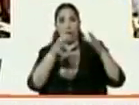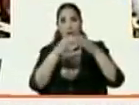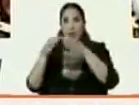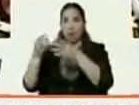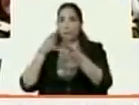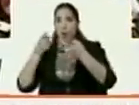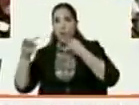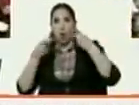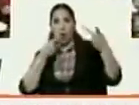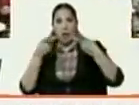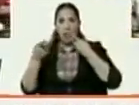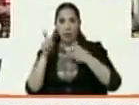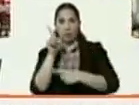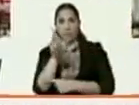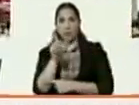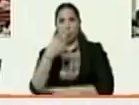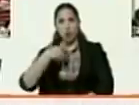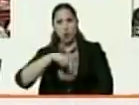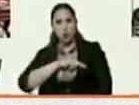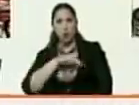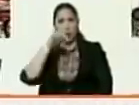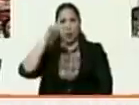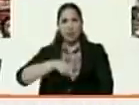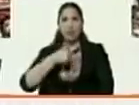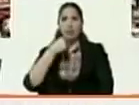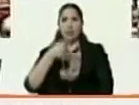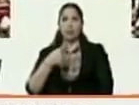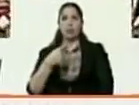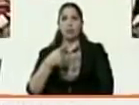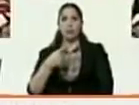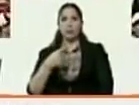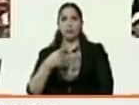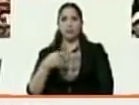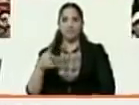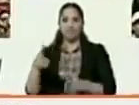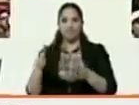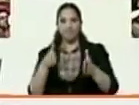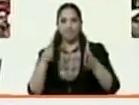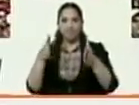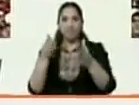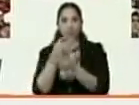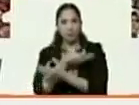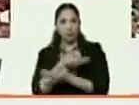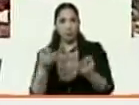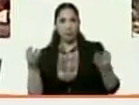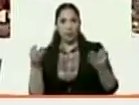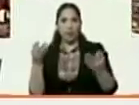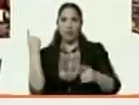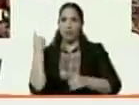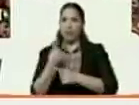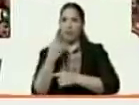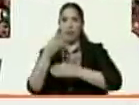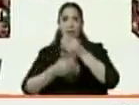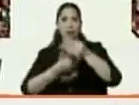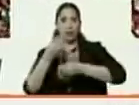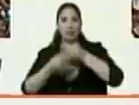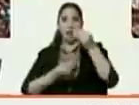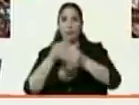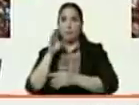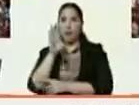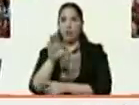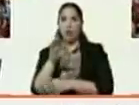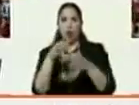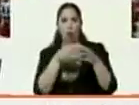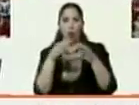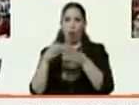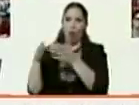del partido, nosotros estamos en el camino correcto de lo que hay que hacer en un país. Es la